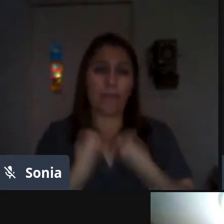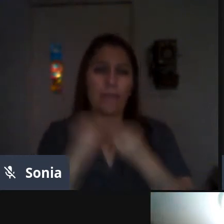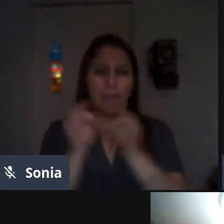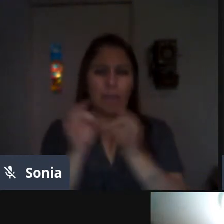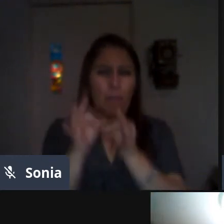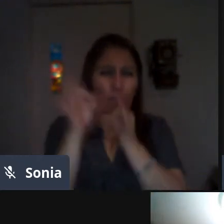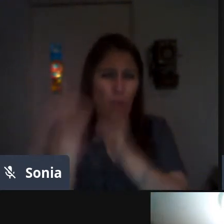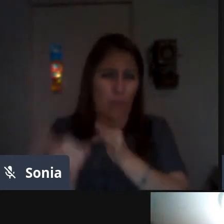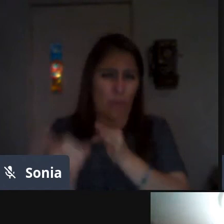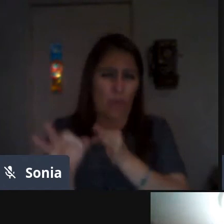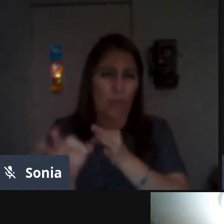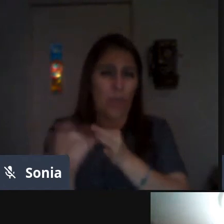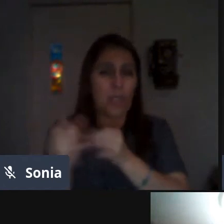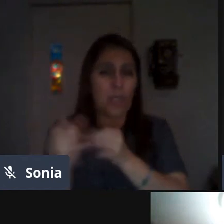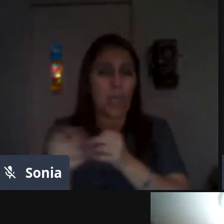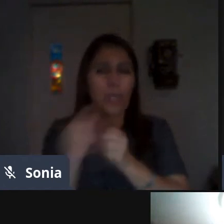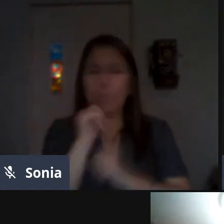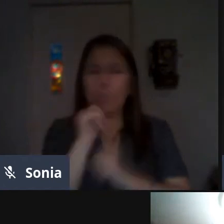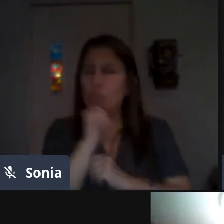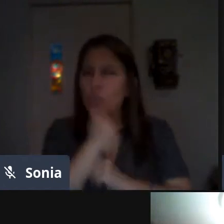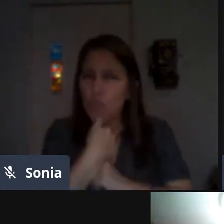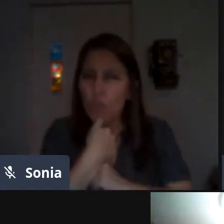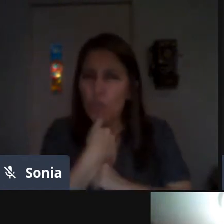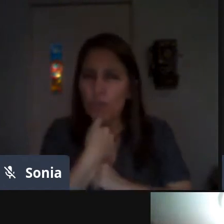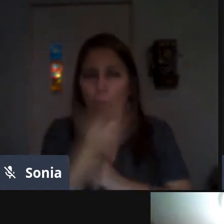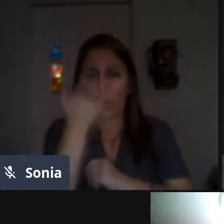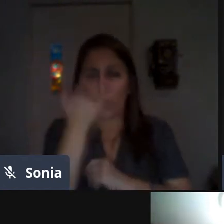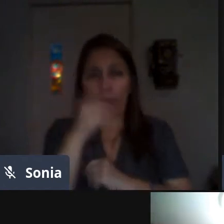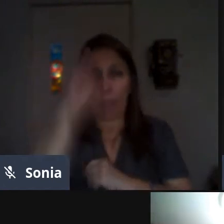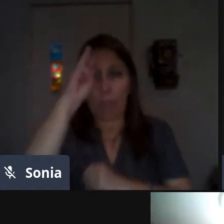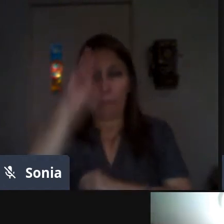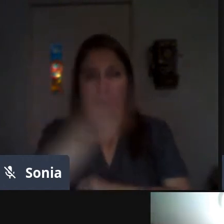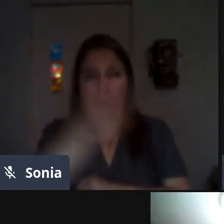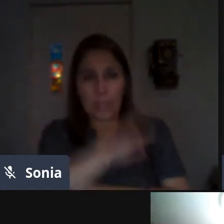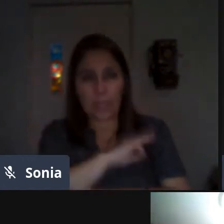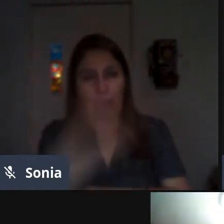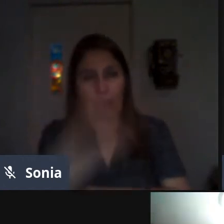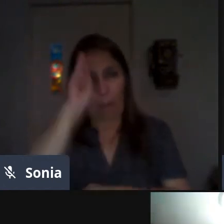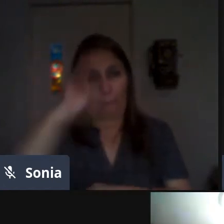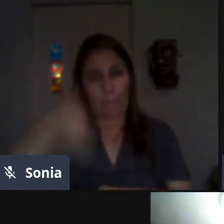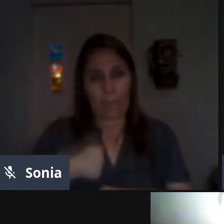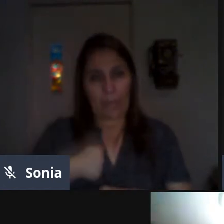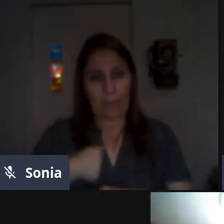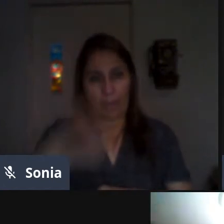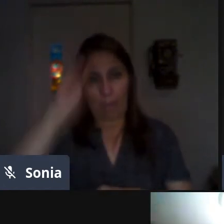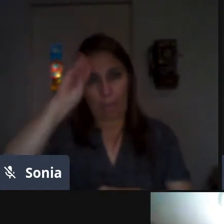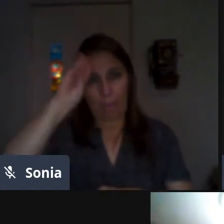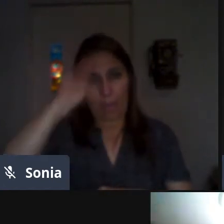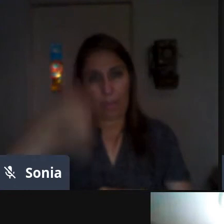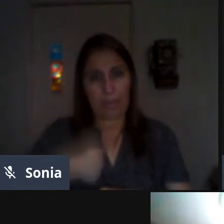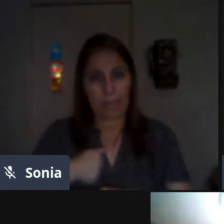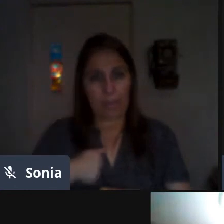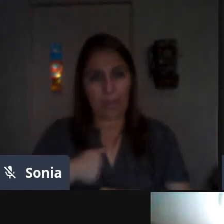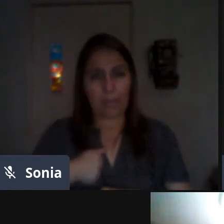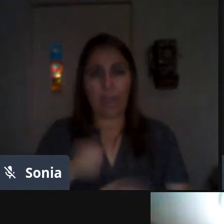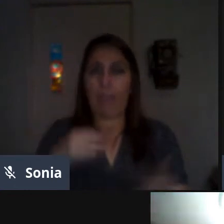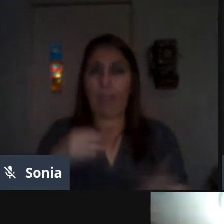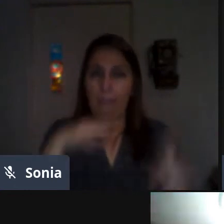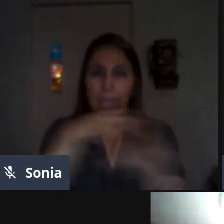militar y son bombardeados y allí precisamente pues también una canción empieza a contar esa historia así